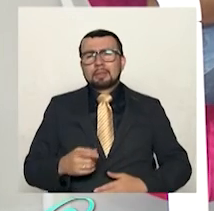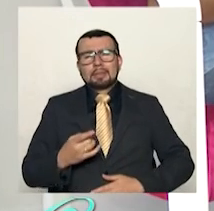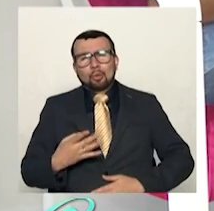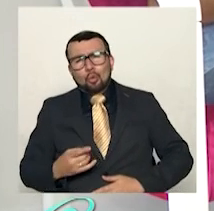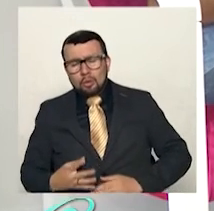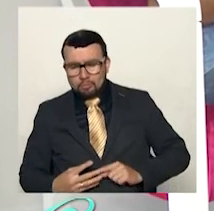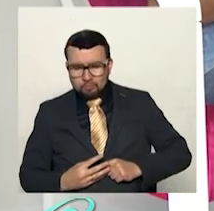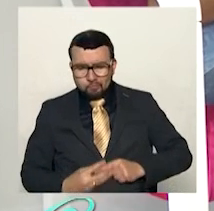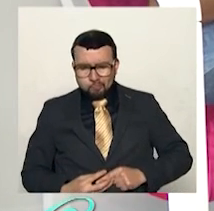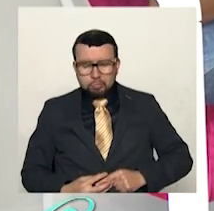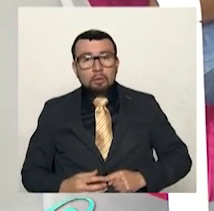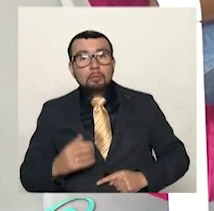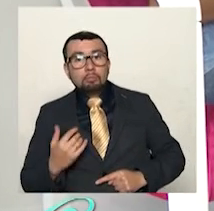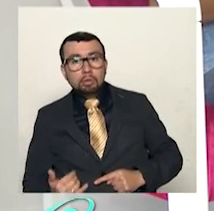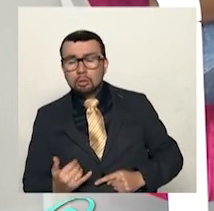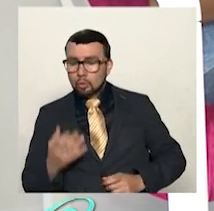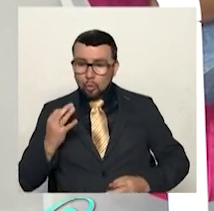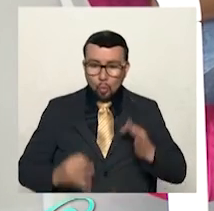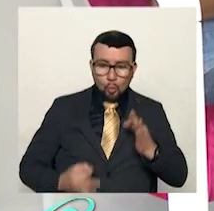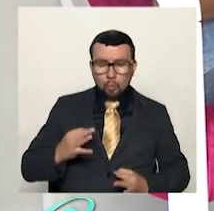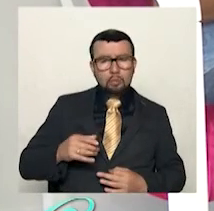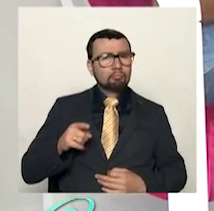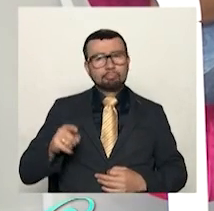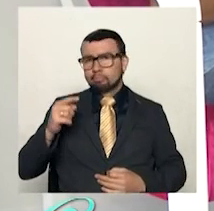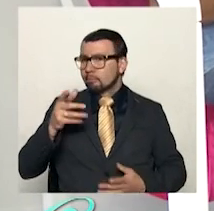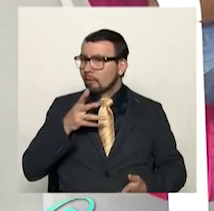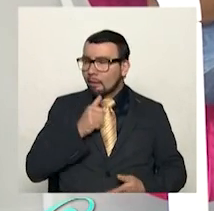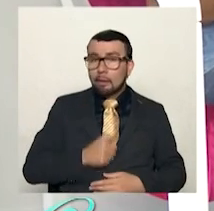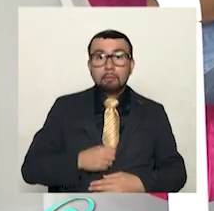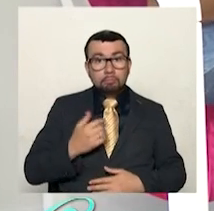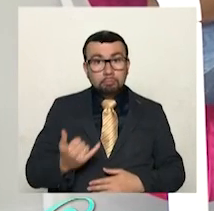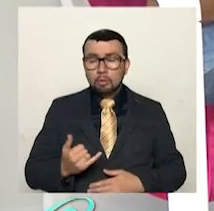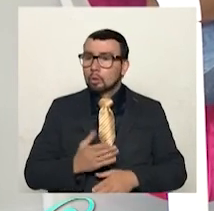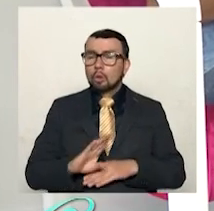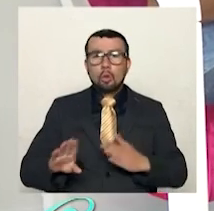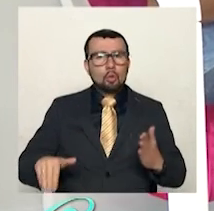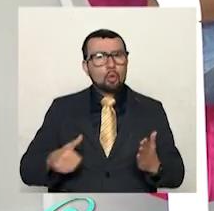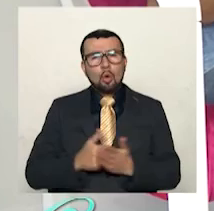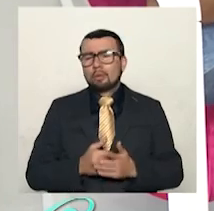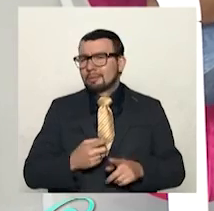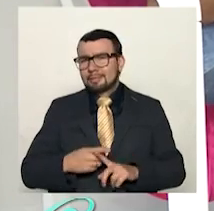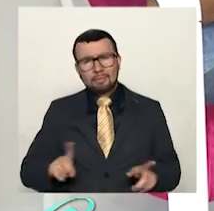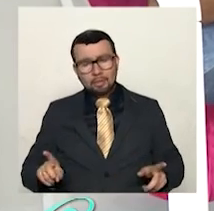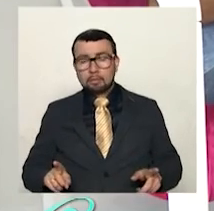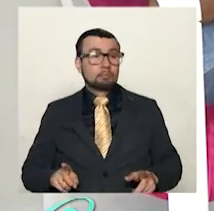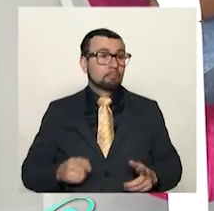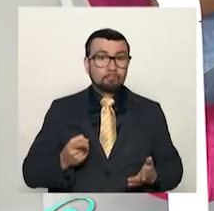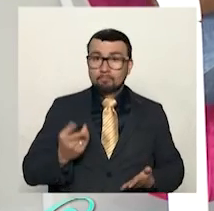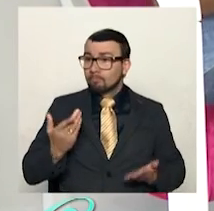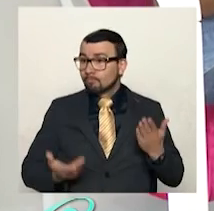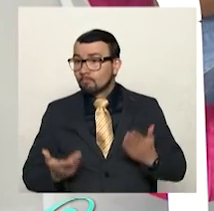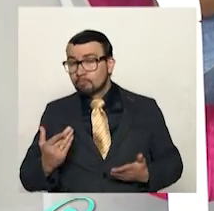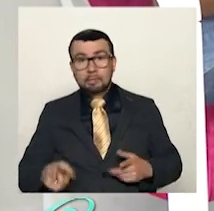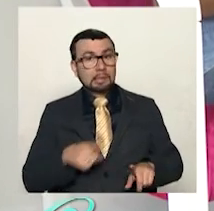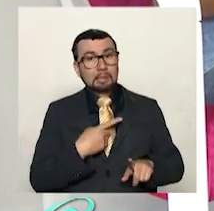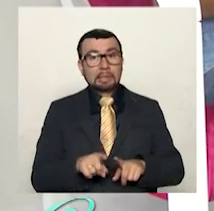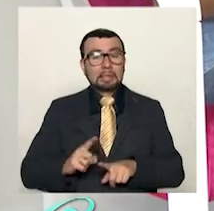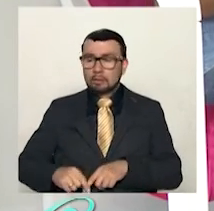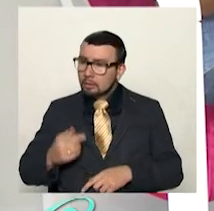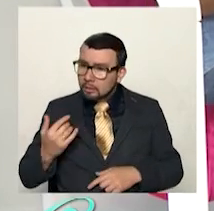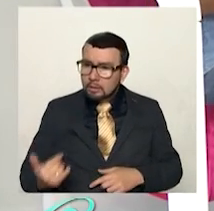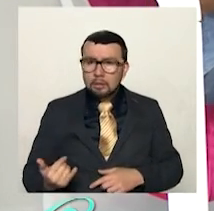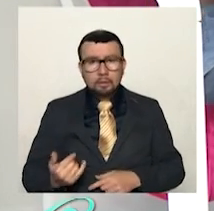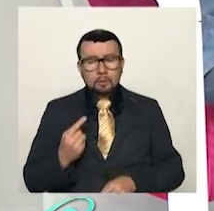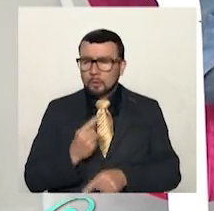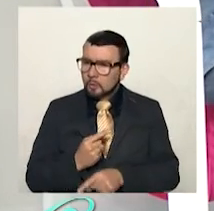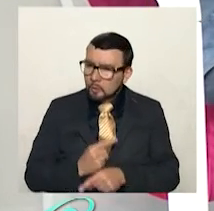una apendicitis. Eso no es justo. Entonces todos los seres humanos somos muy diferentes y todos reaccionamos muy diferentes y no existen